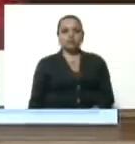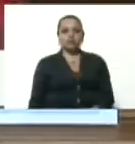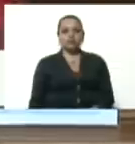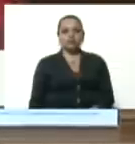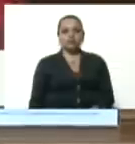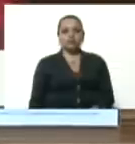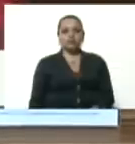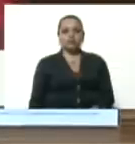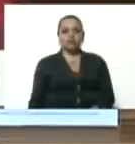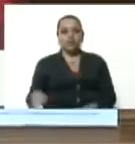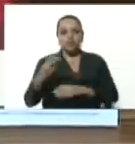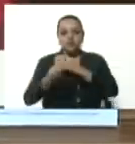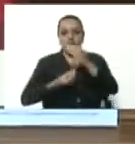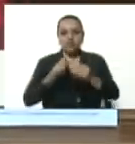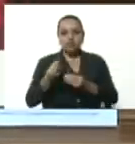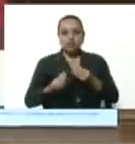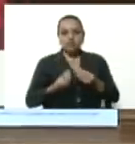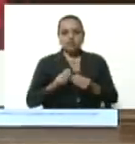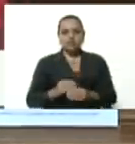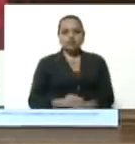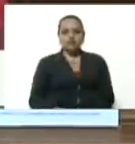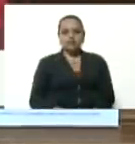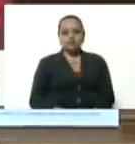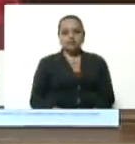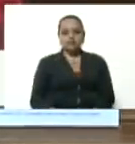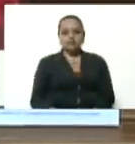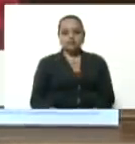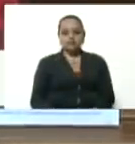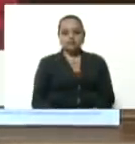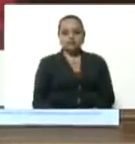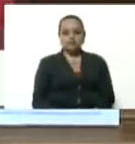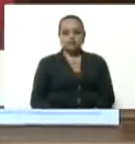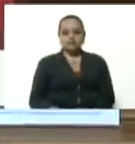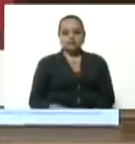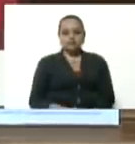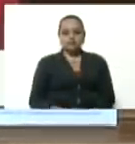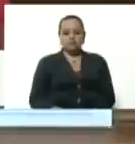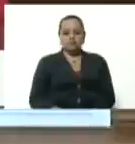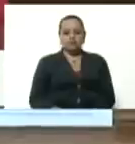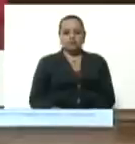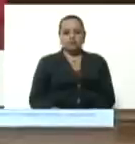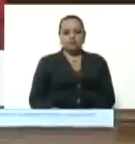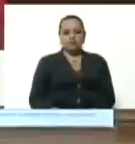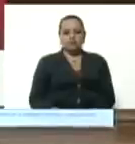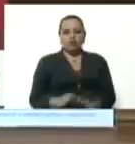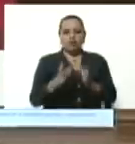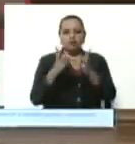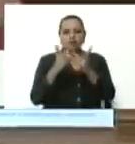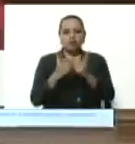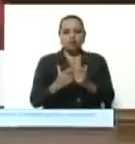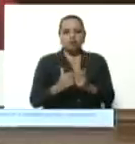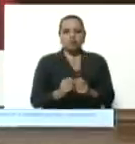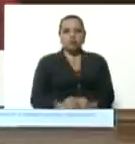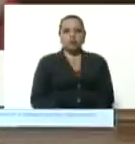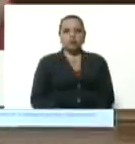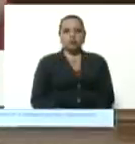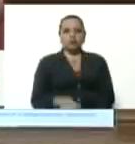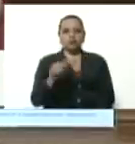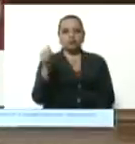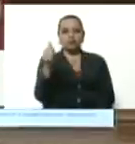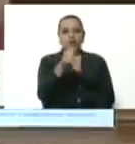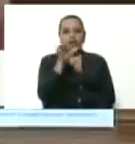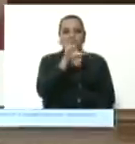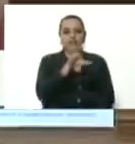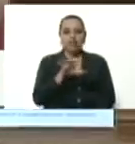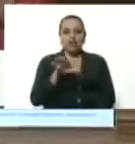van a poner en juego, que se van a elegir, la cantidad por estado. Ah, mira, resulta